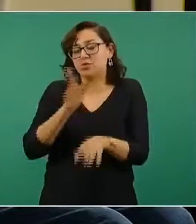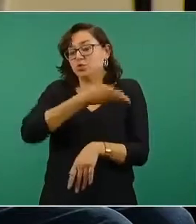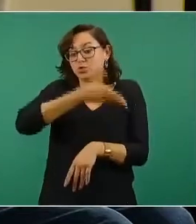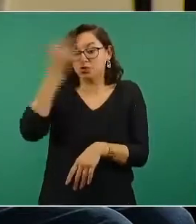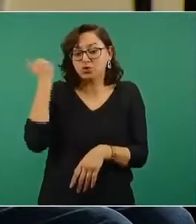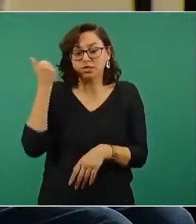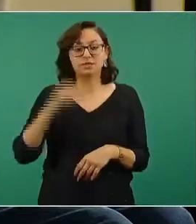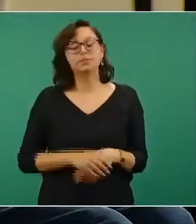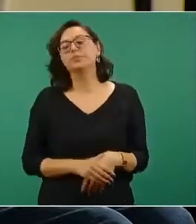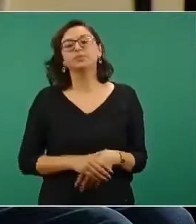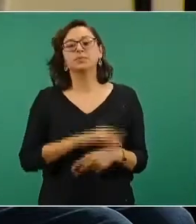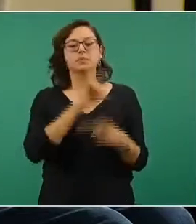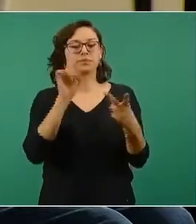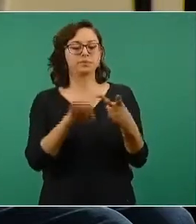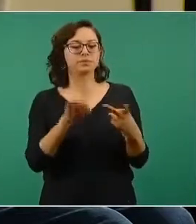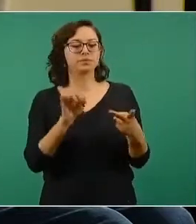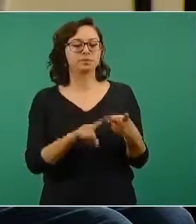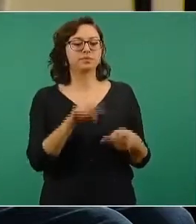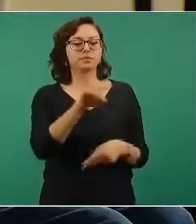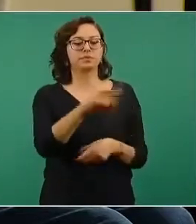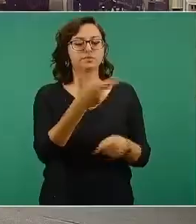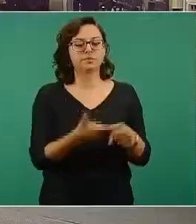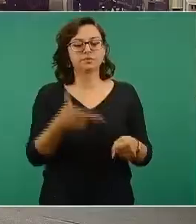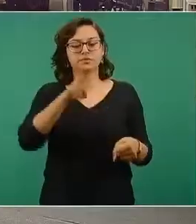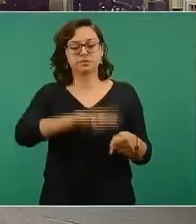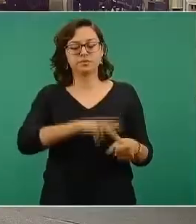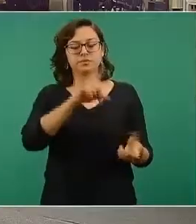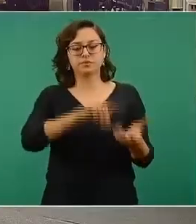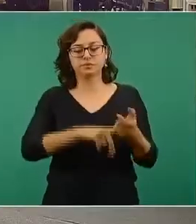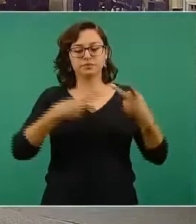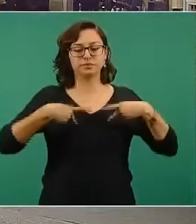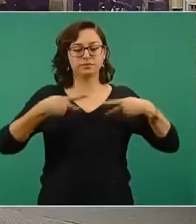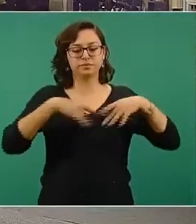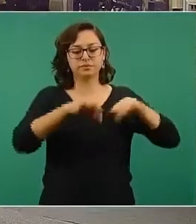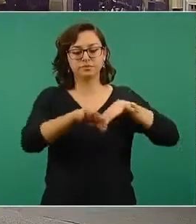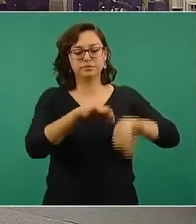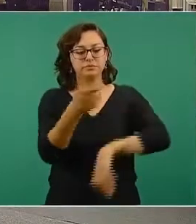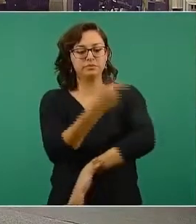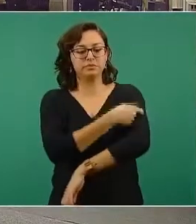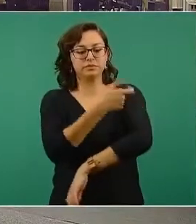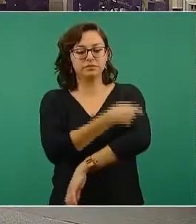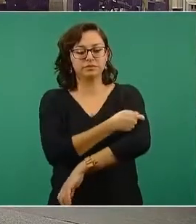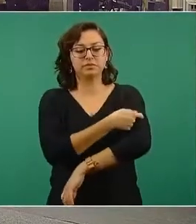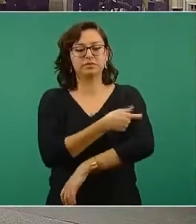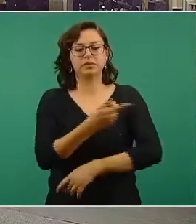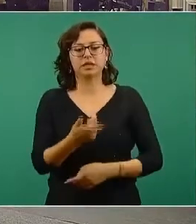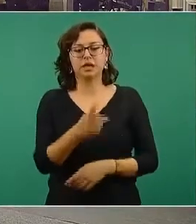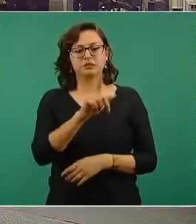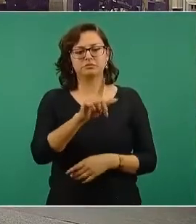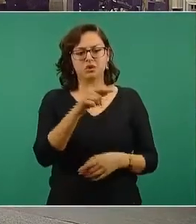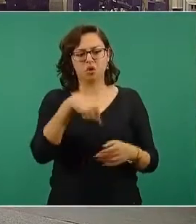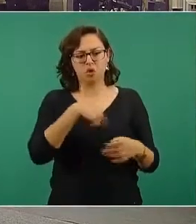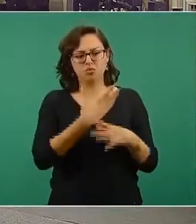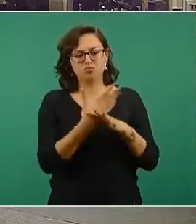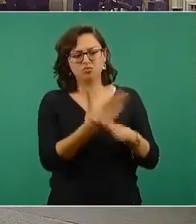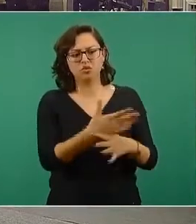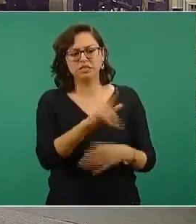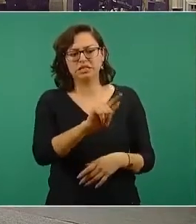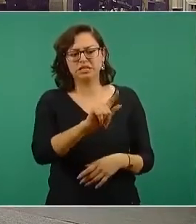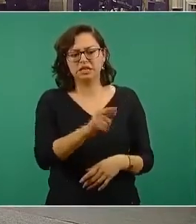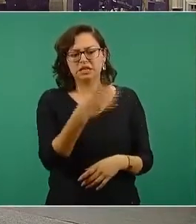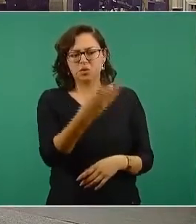segunda dosis. Hoy presentan en la gráfica que llevaban 74%, pero me parece que ayer era 75%. Entonces, pues bueno,